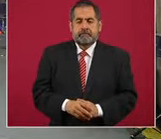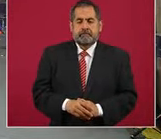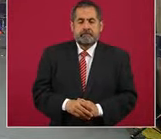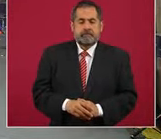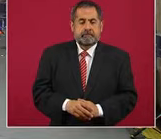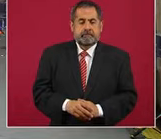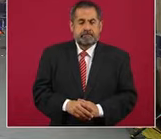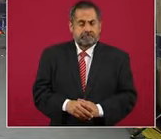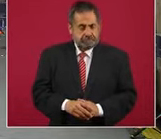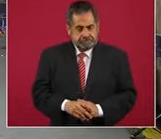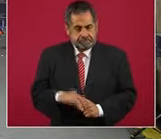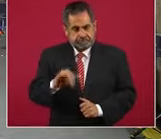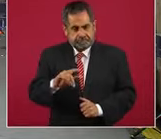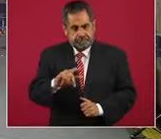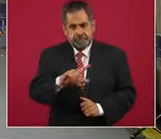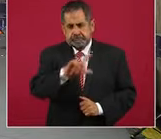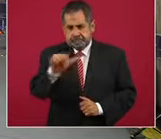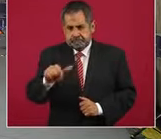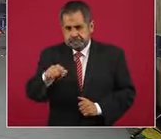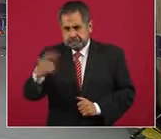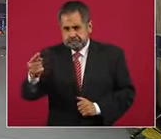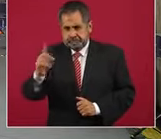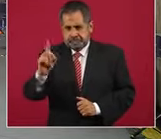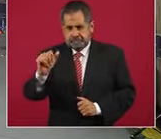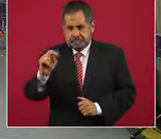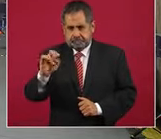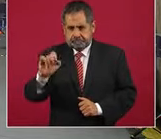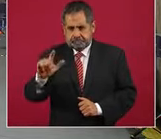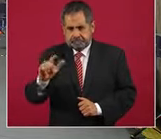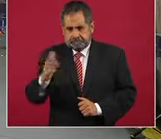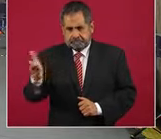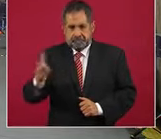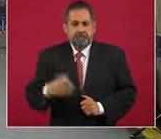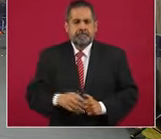Sí, después Daniel.